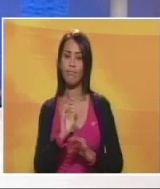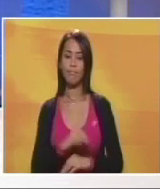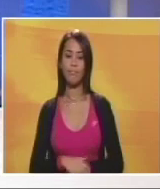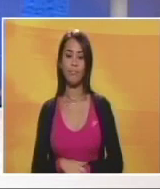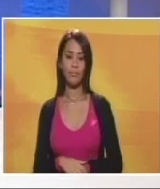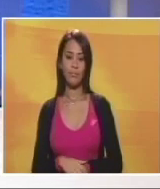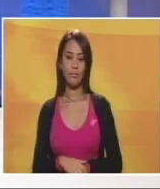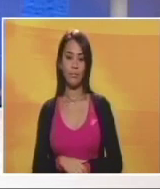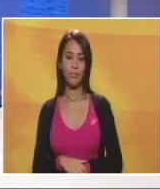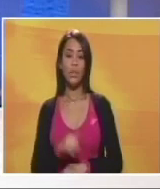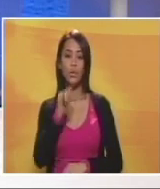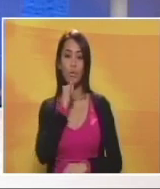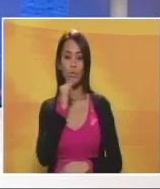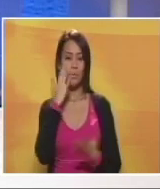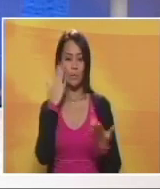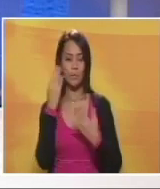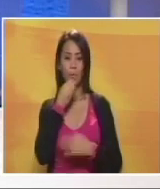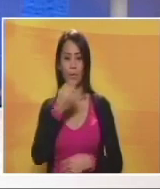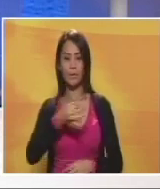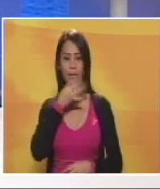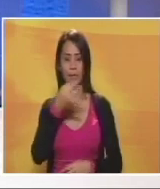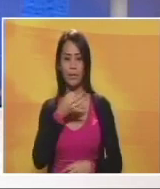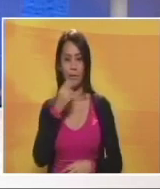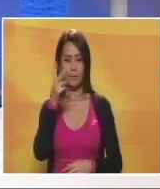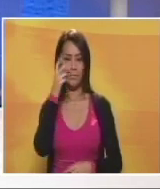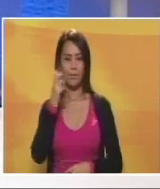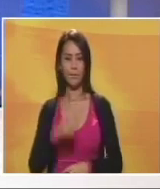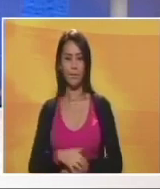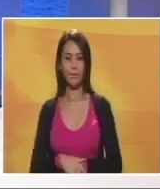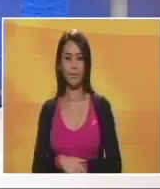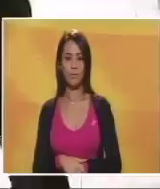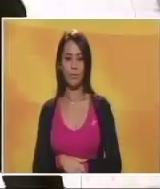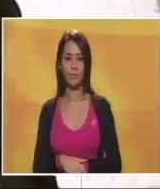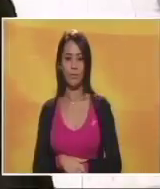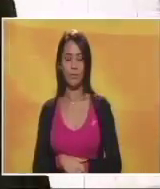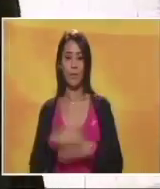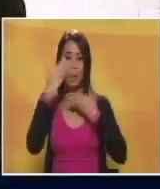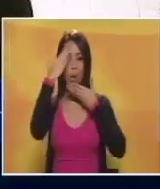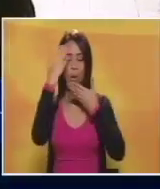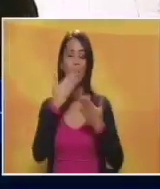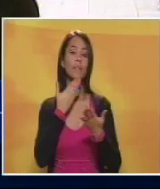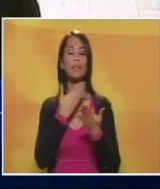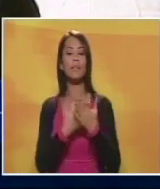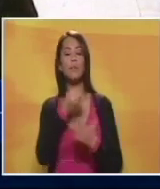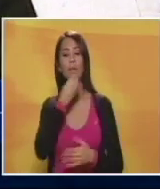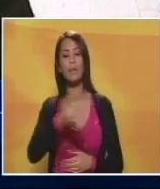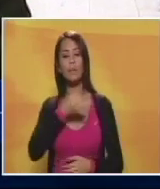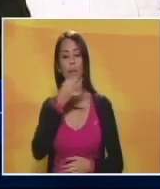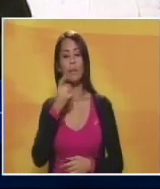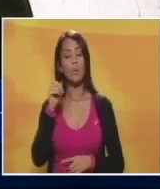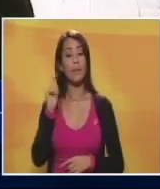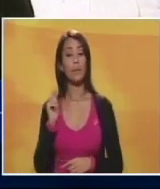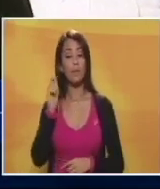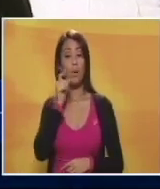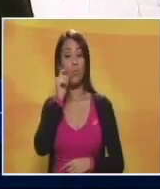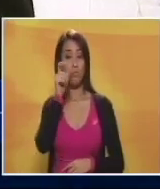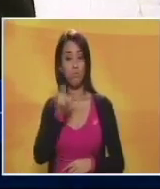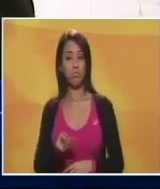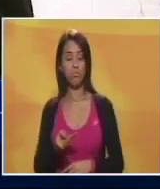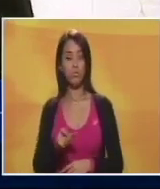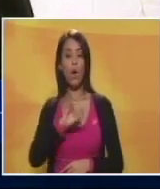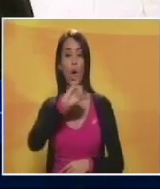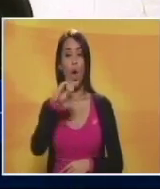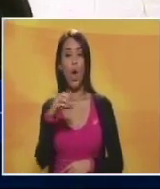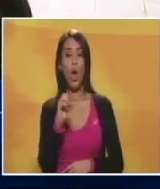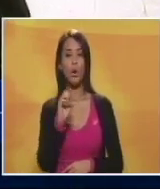Santiago Gutiérrez nos trae la información. Buenas tardes, Santiago, te escuchamos. Hola, muchísimas gracias, amigo. Buenas tardes. Según el diputado